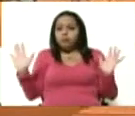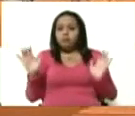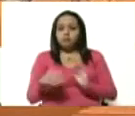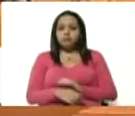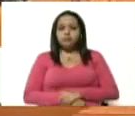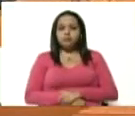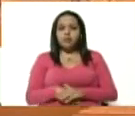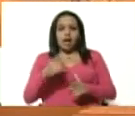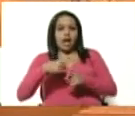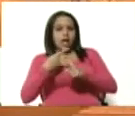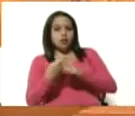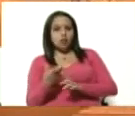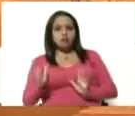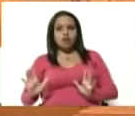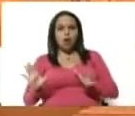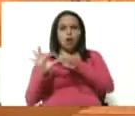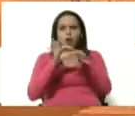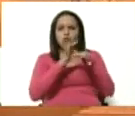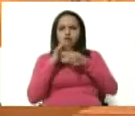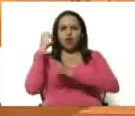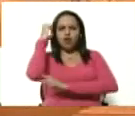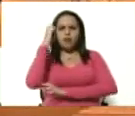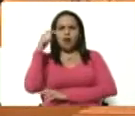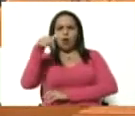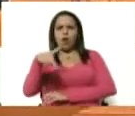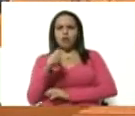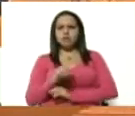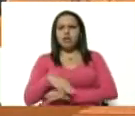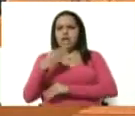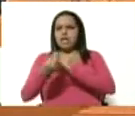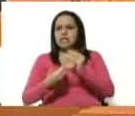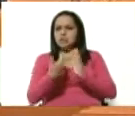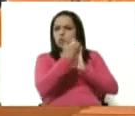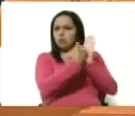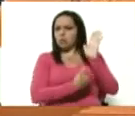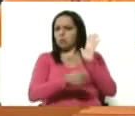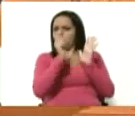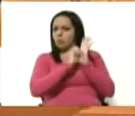Entonces la Unión Europea hoy sacó una resolución